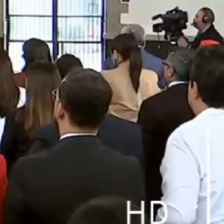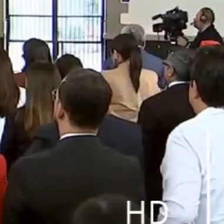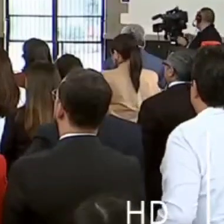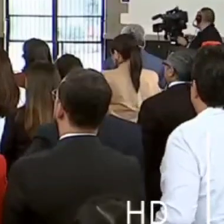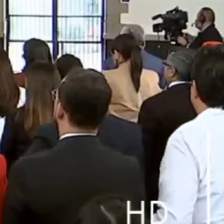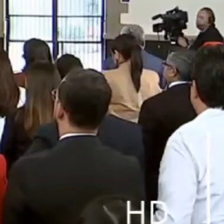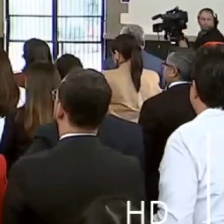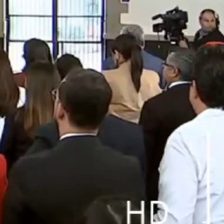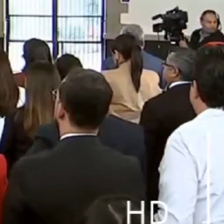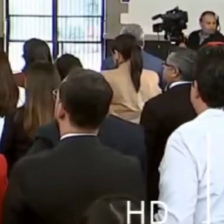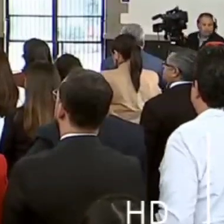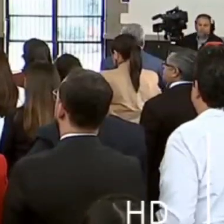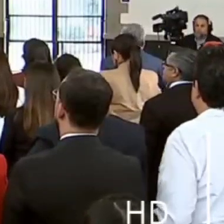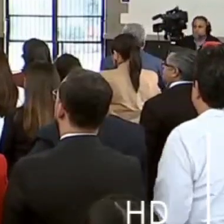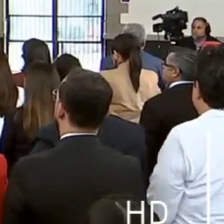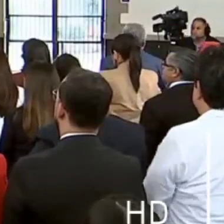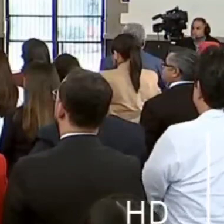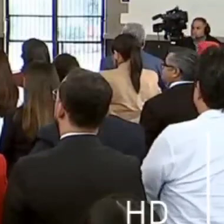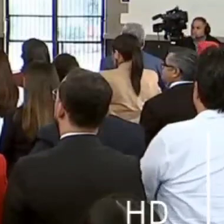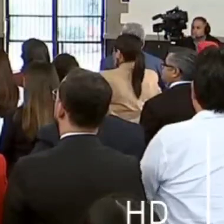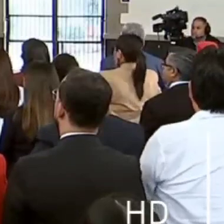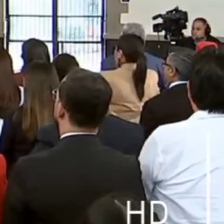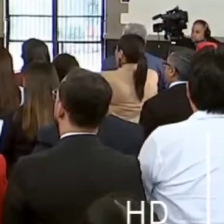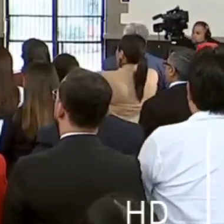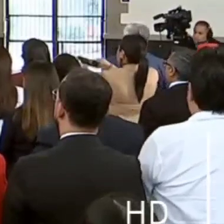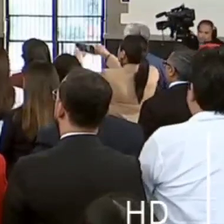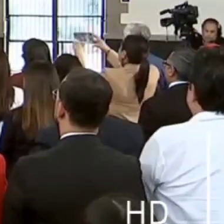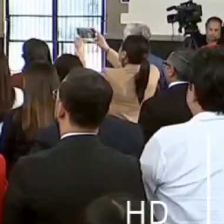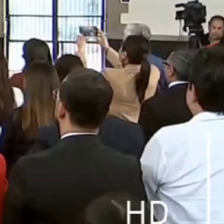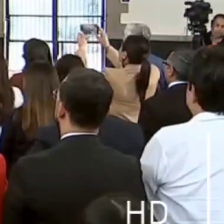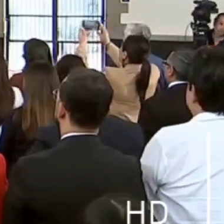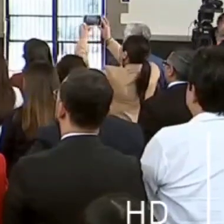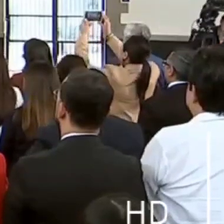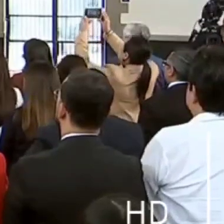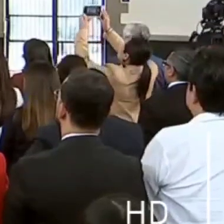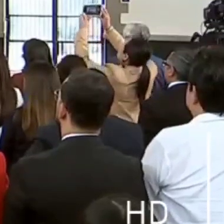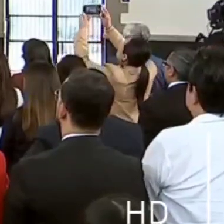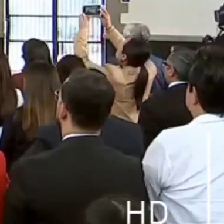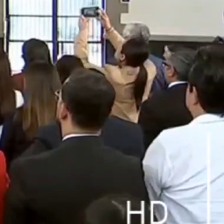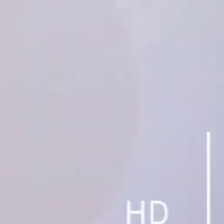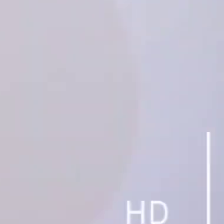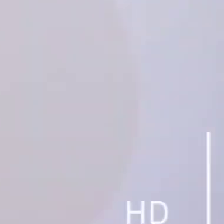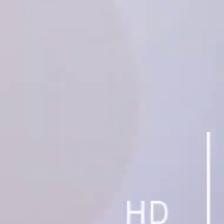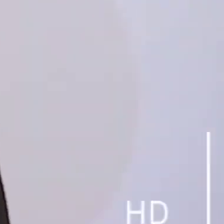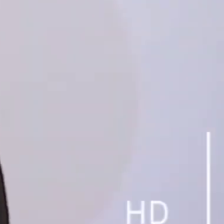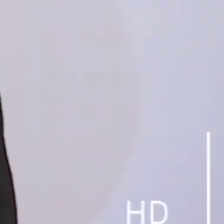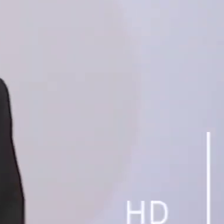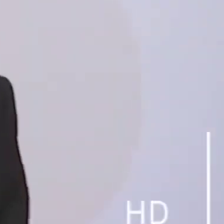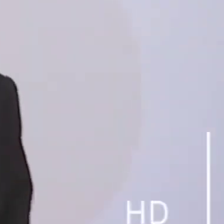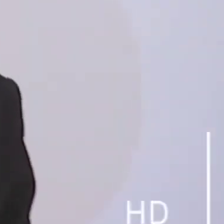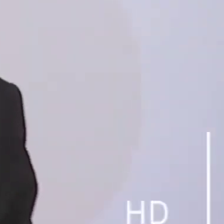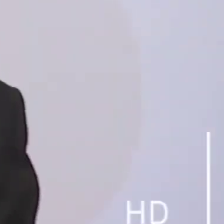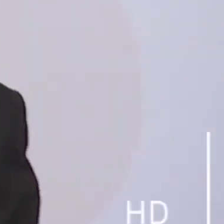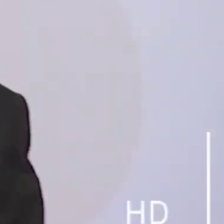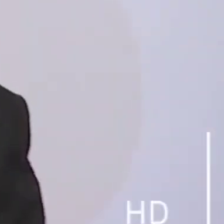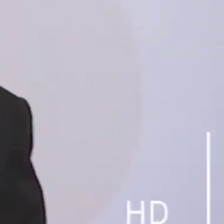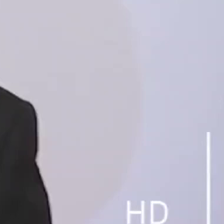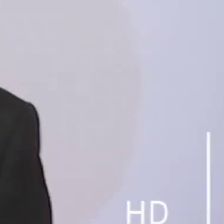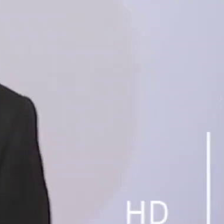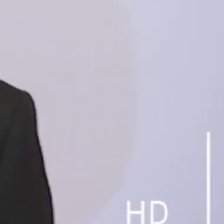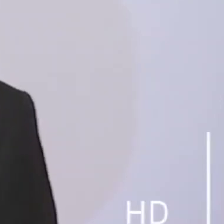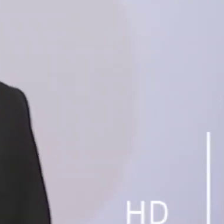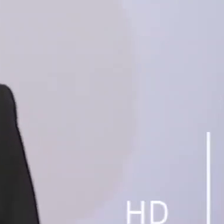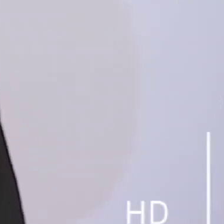Concluye este evento. Se despide de ustedes el presidente de los Estados Unidos Mexicanos,